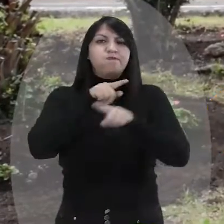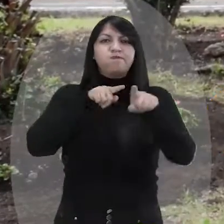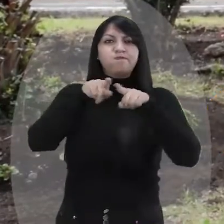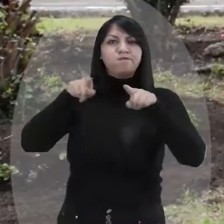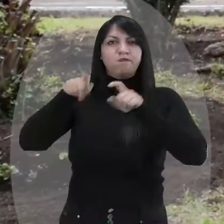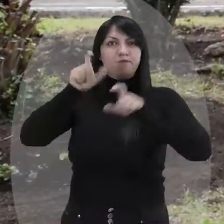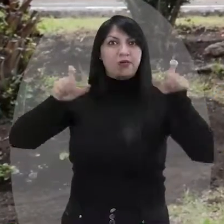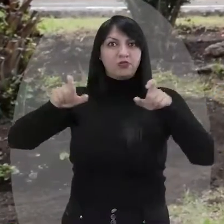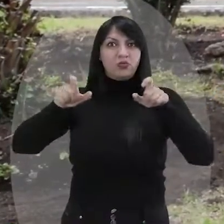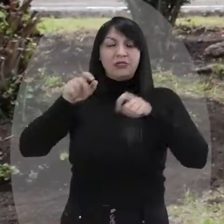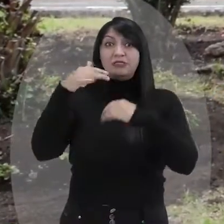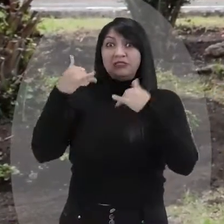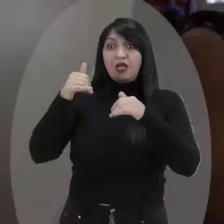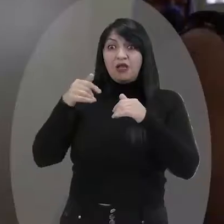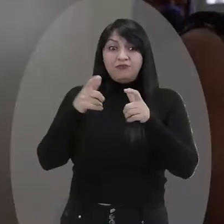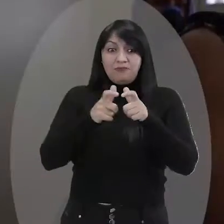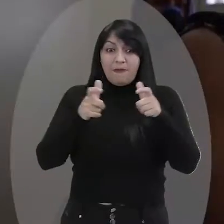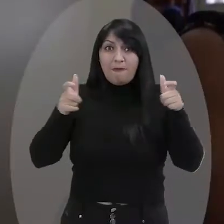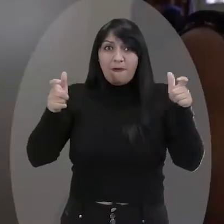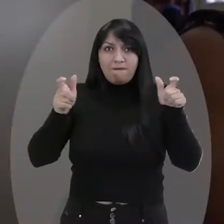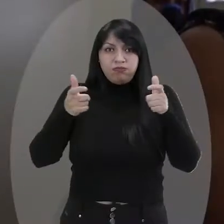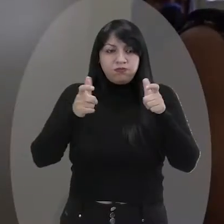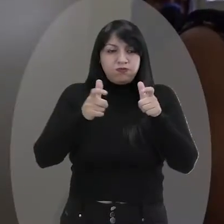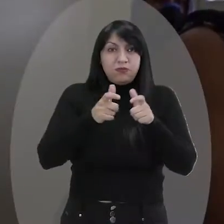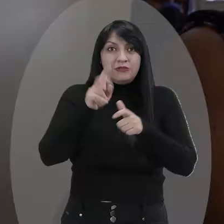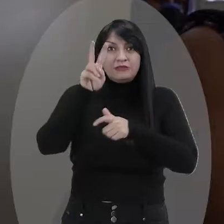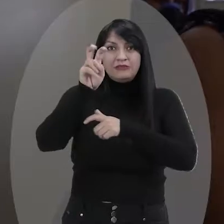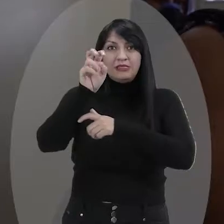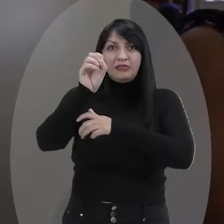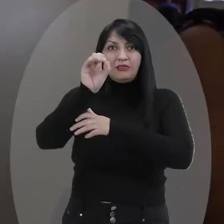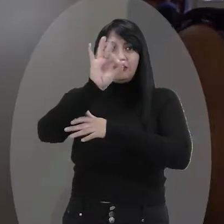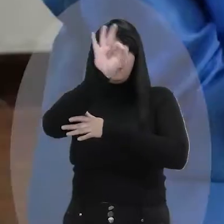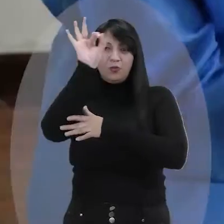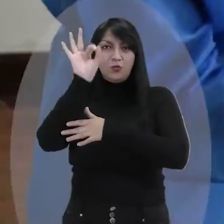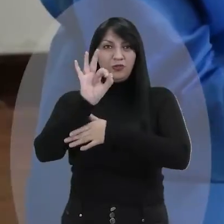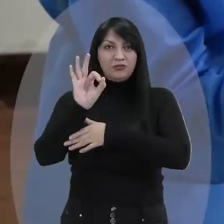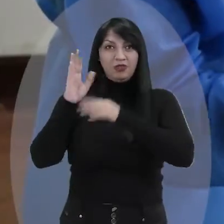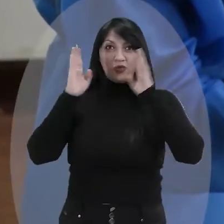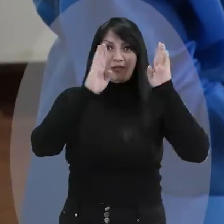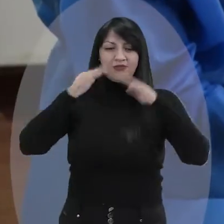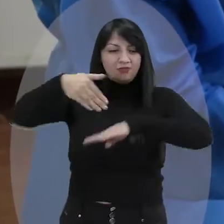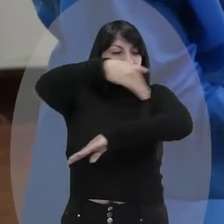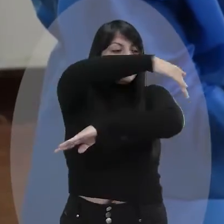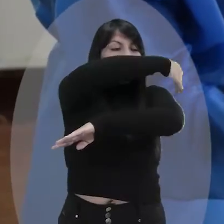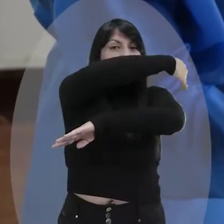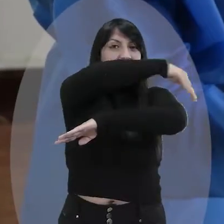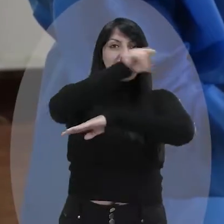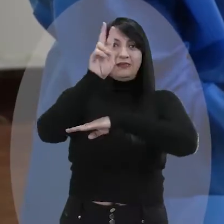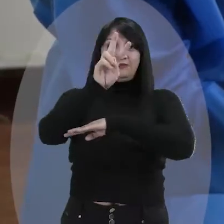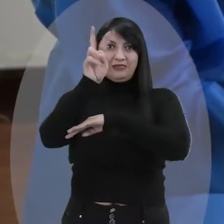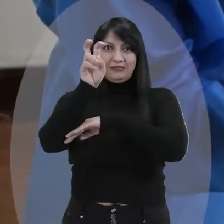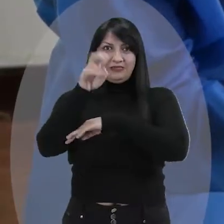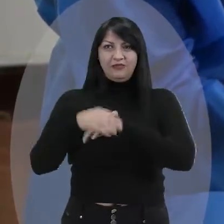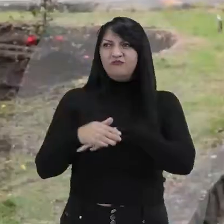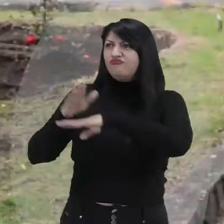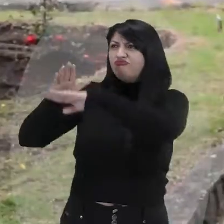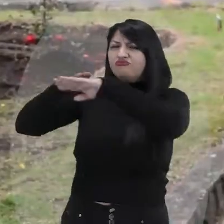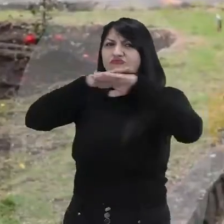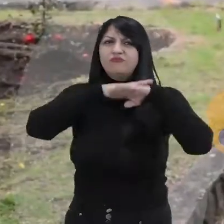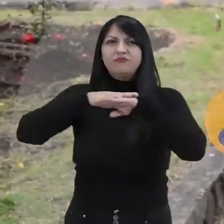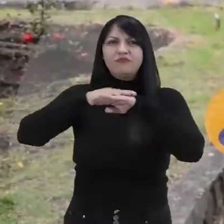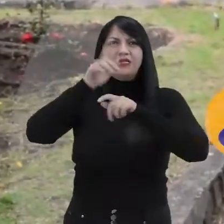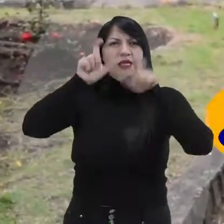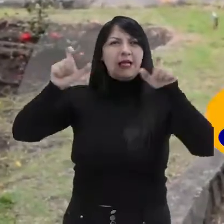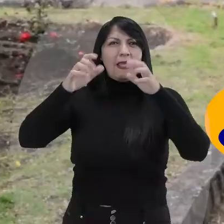pues, vacunar casi al 70% de los trabajadores de acá de la obra Consorcio Carrera 27. Invito a